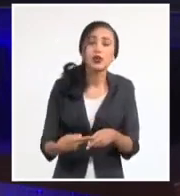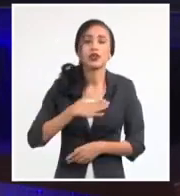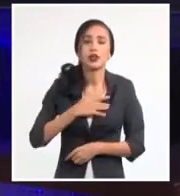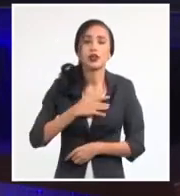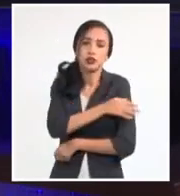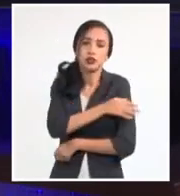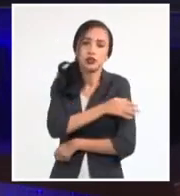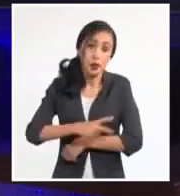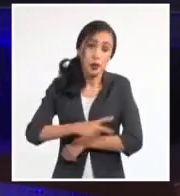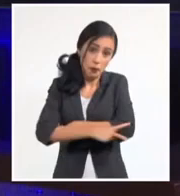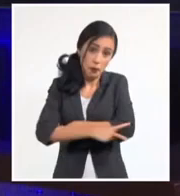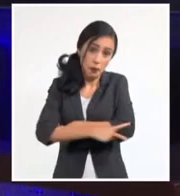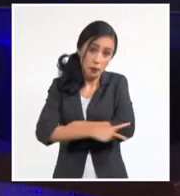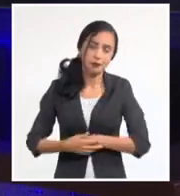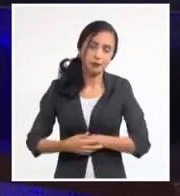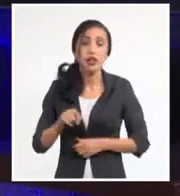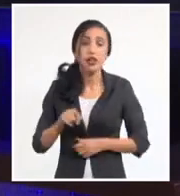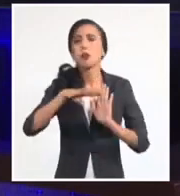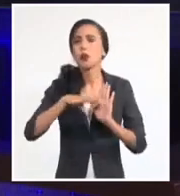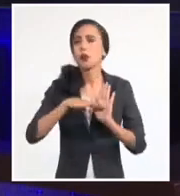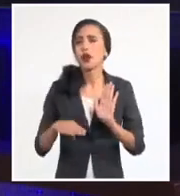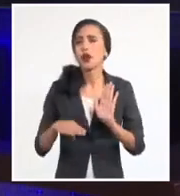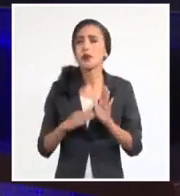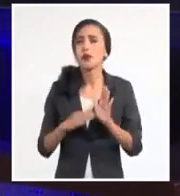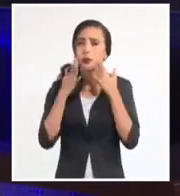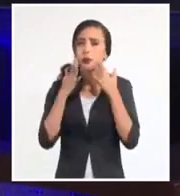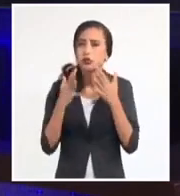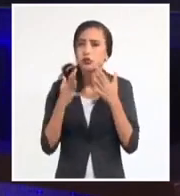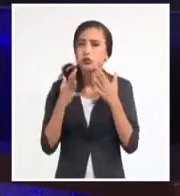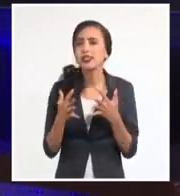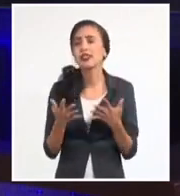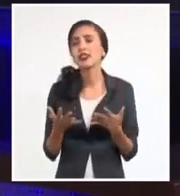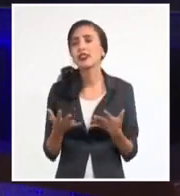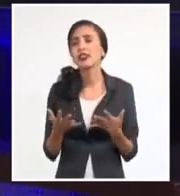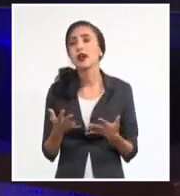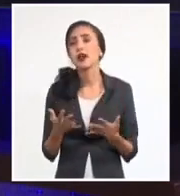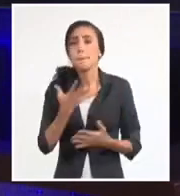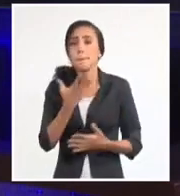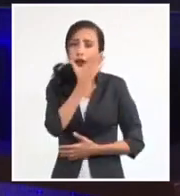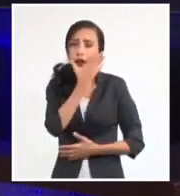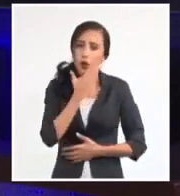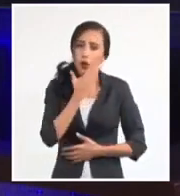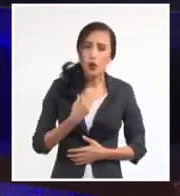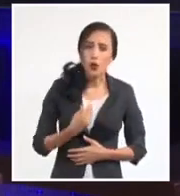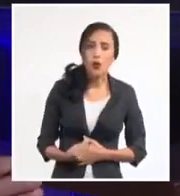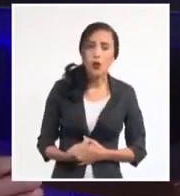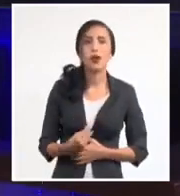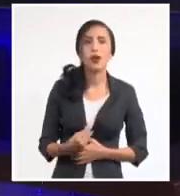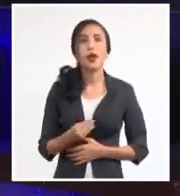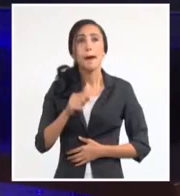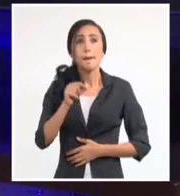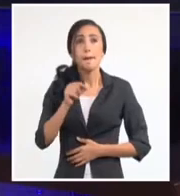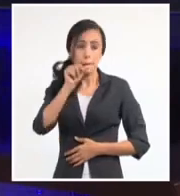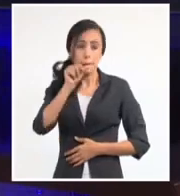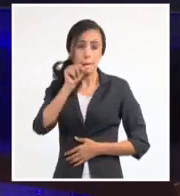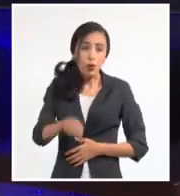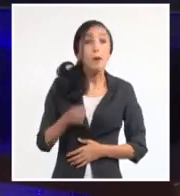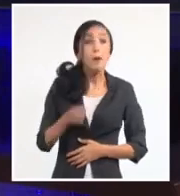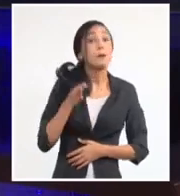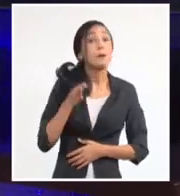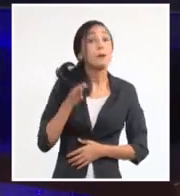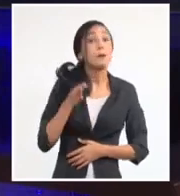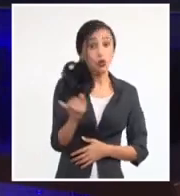Un programa importantísimo para las nuevas generaciones, para las actuales y futuras generaciones,